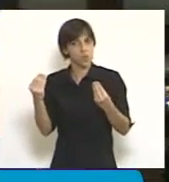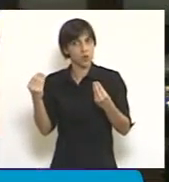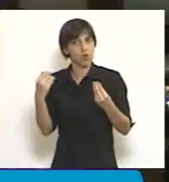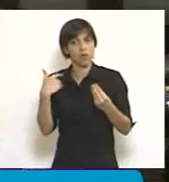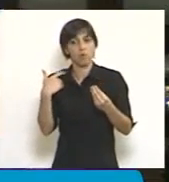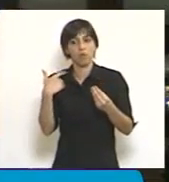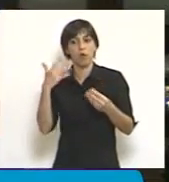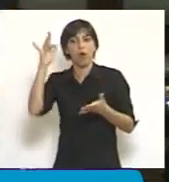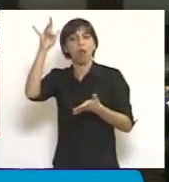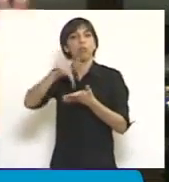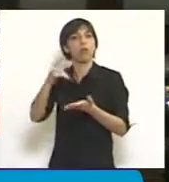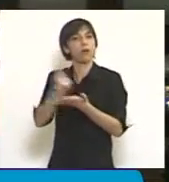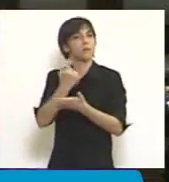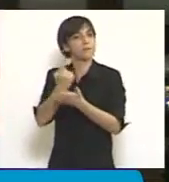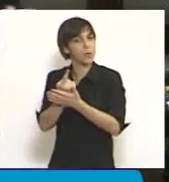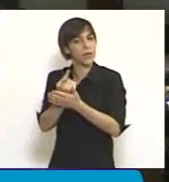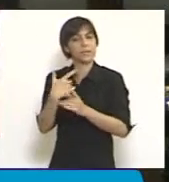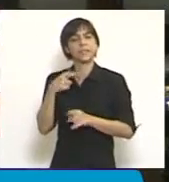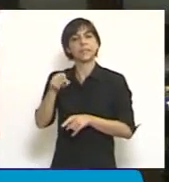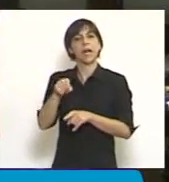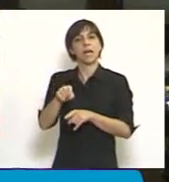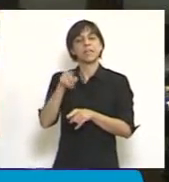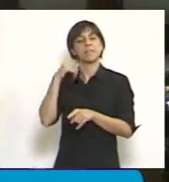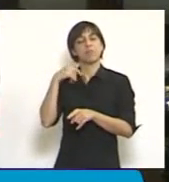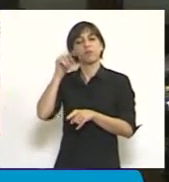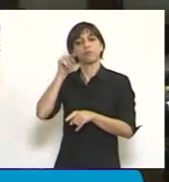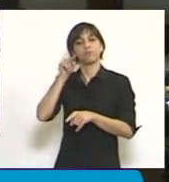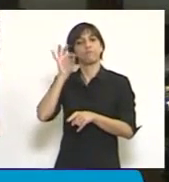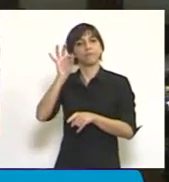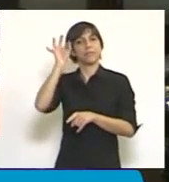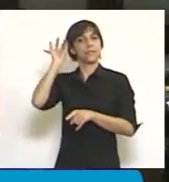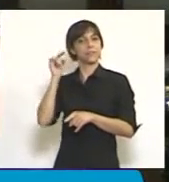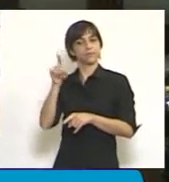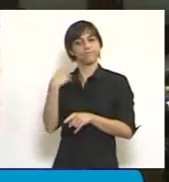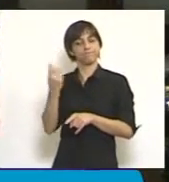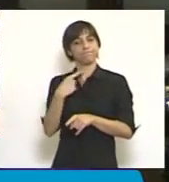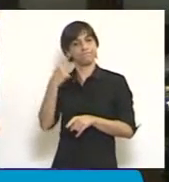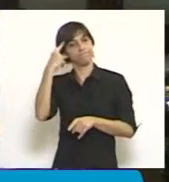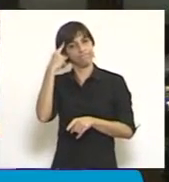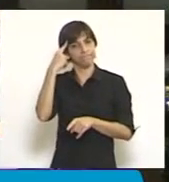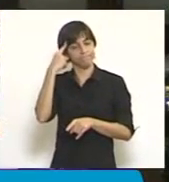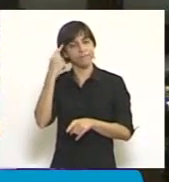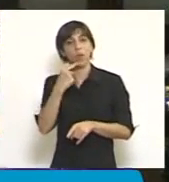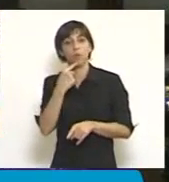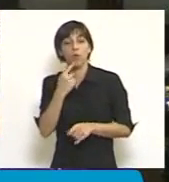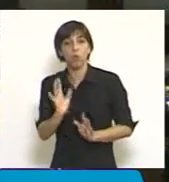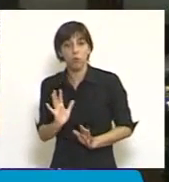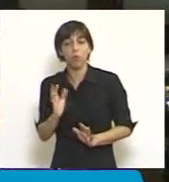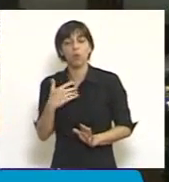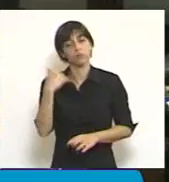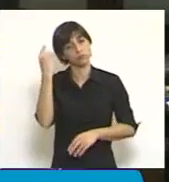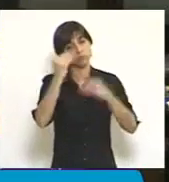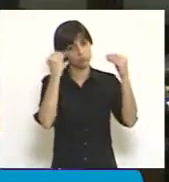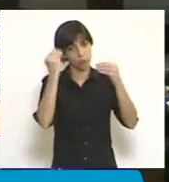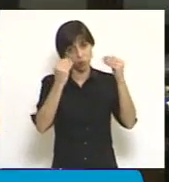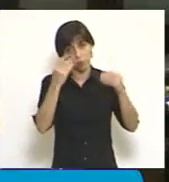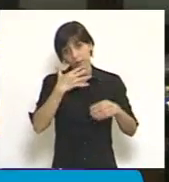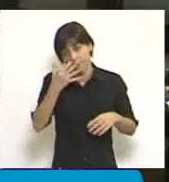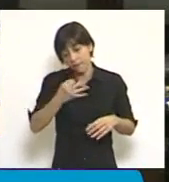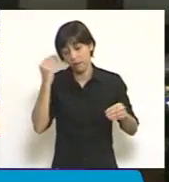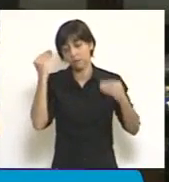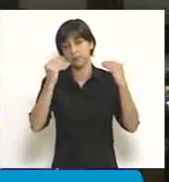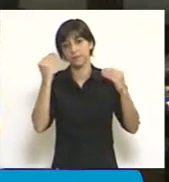funcional, la inmunidad no del titular del organismo, sino de todos y cada uno de los fiscales. Y